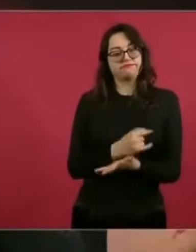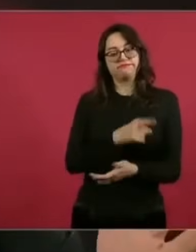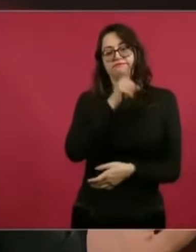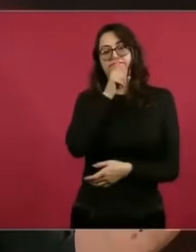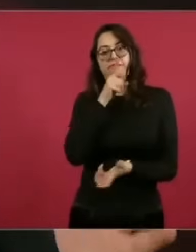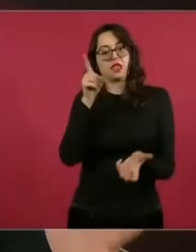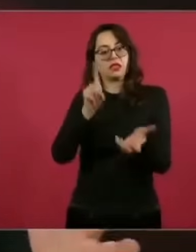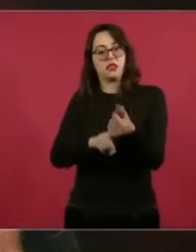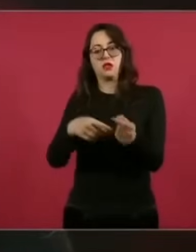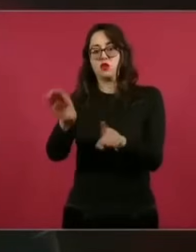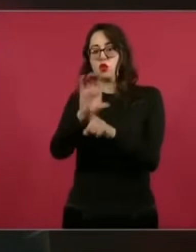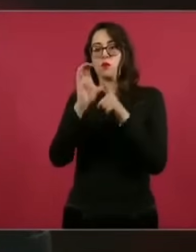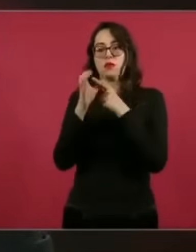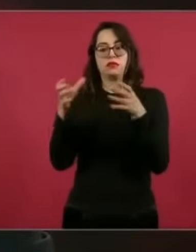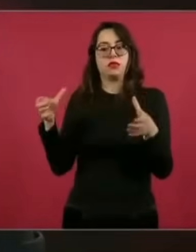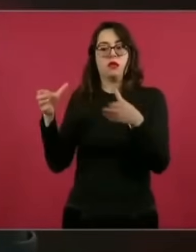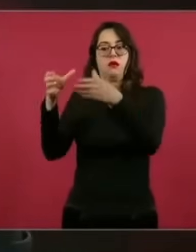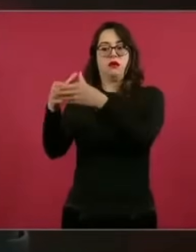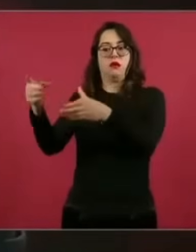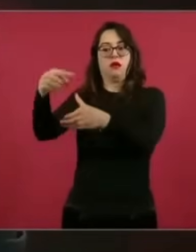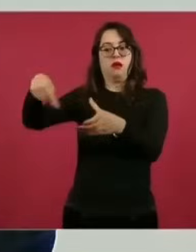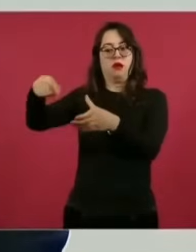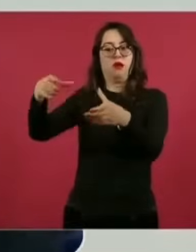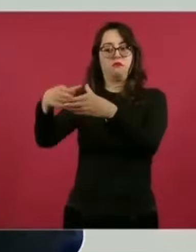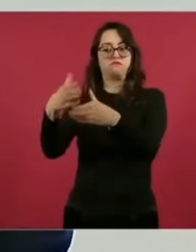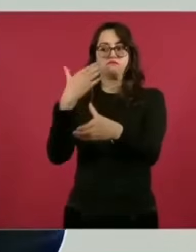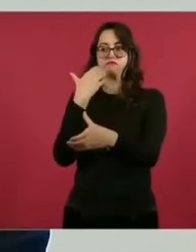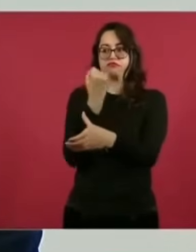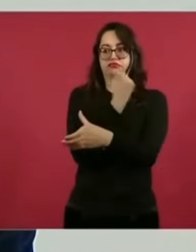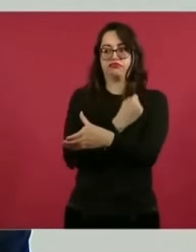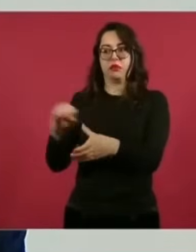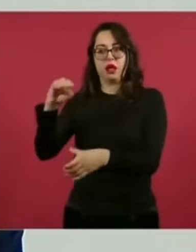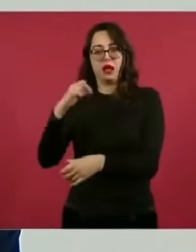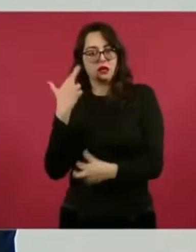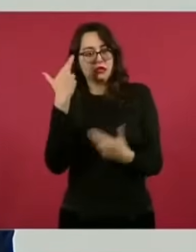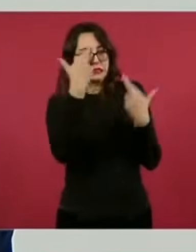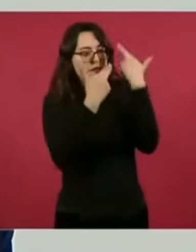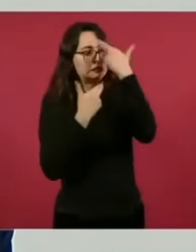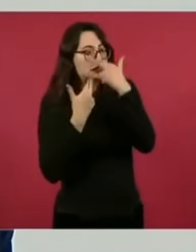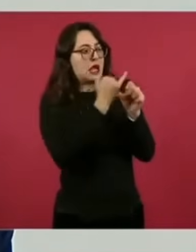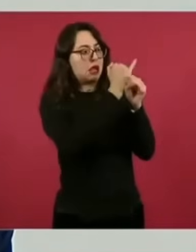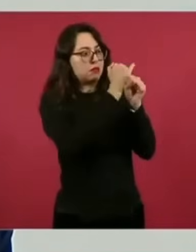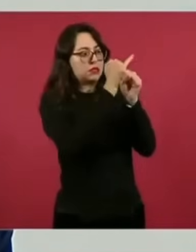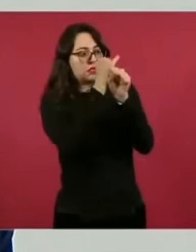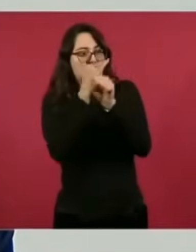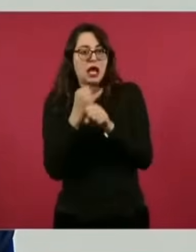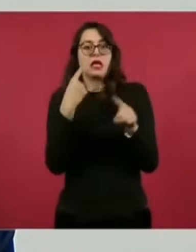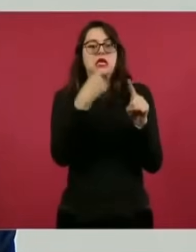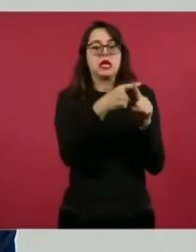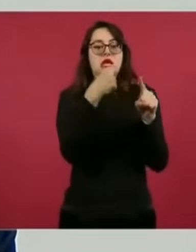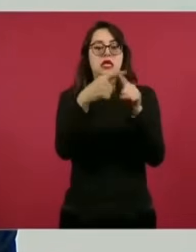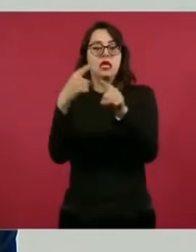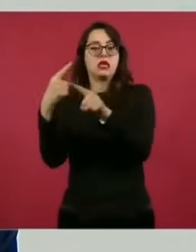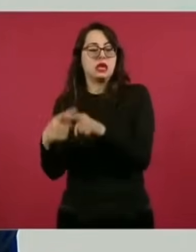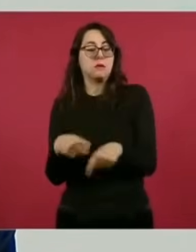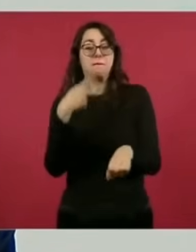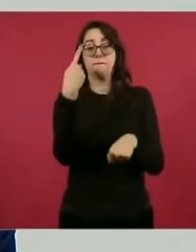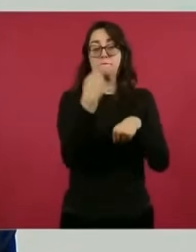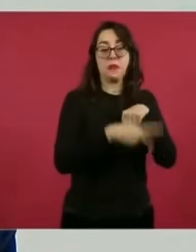que hay un análisis de riesgo que se hace por personal especializado para ello, y que estas medidas pueden ser